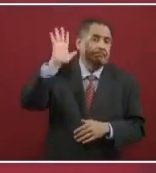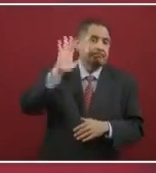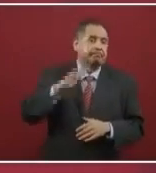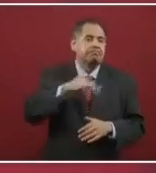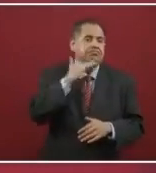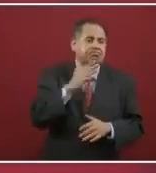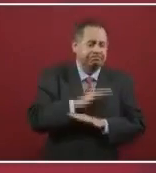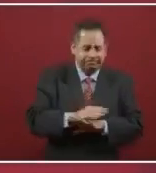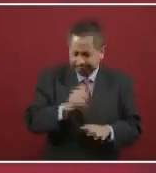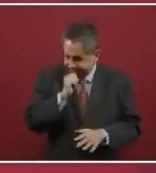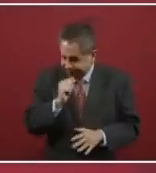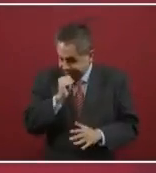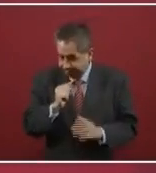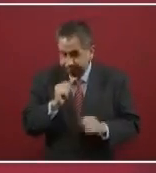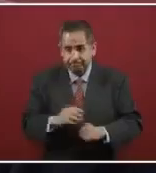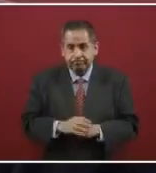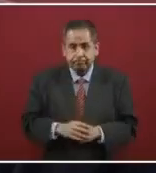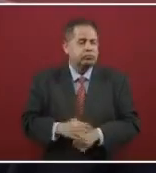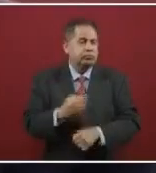o puedo decir,